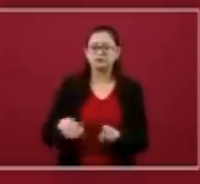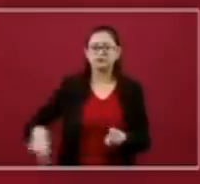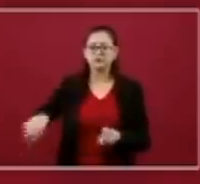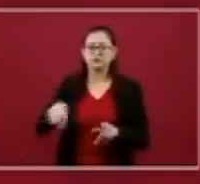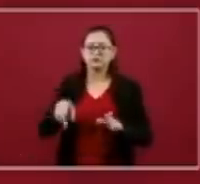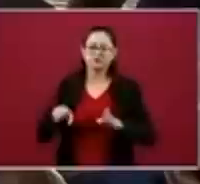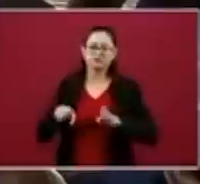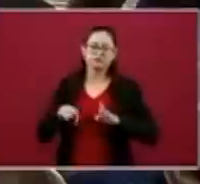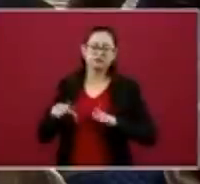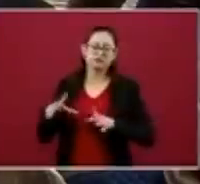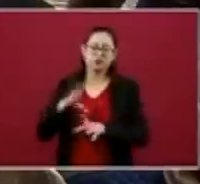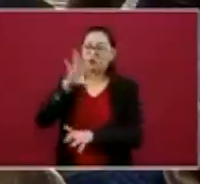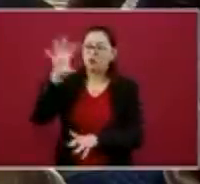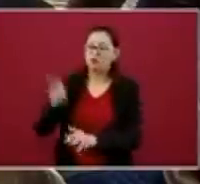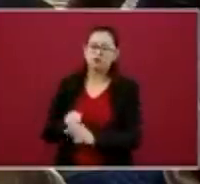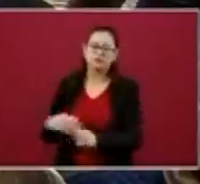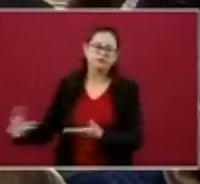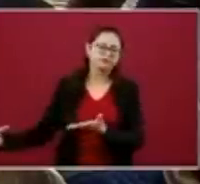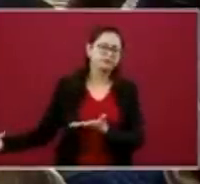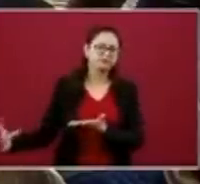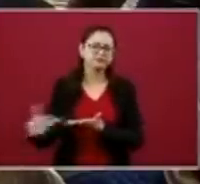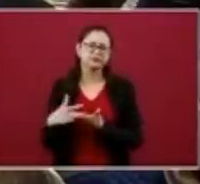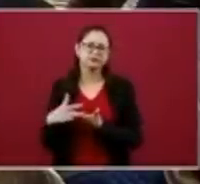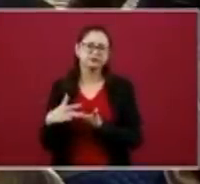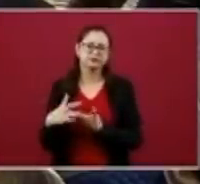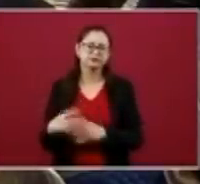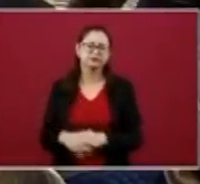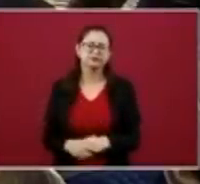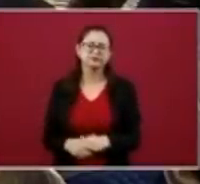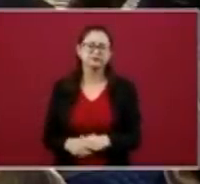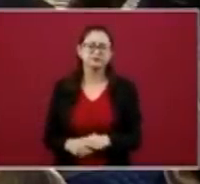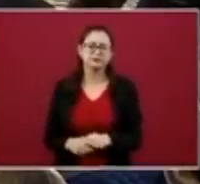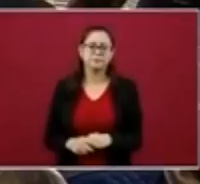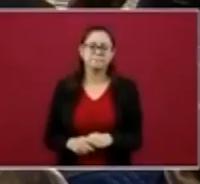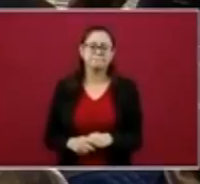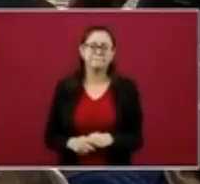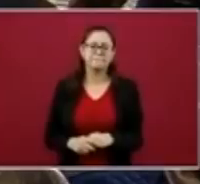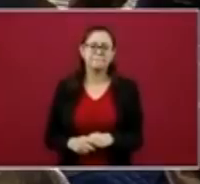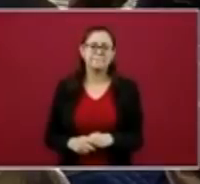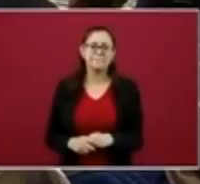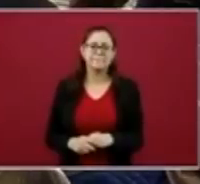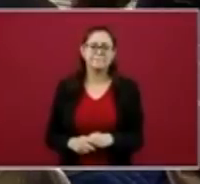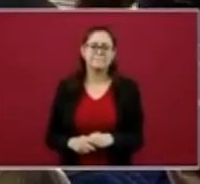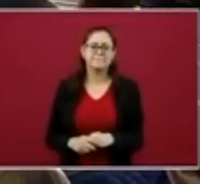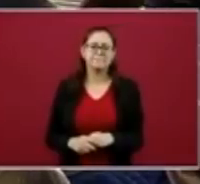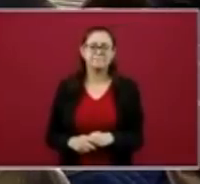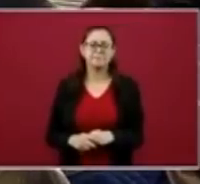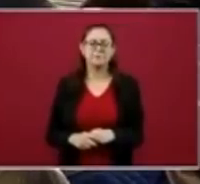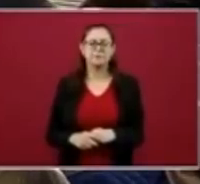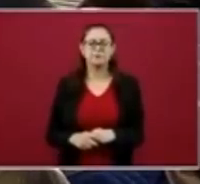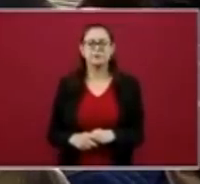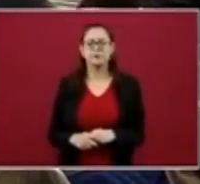Armadas, que han sido